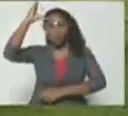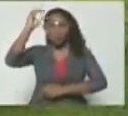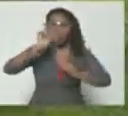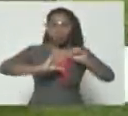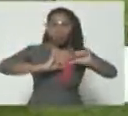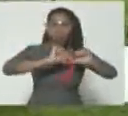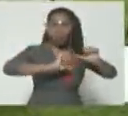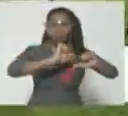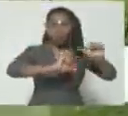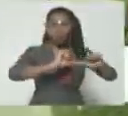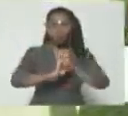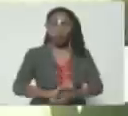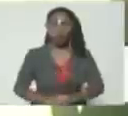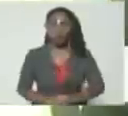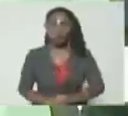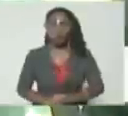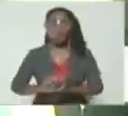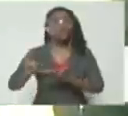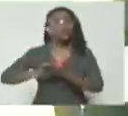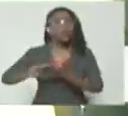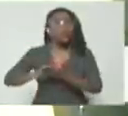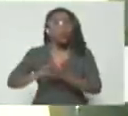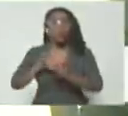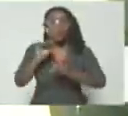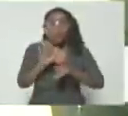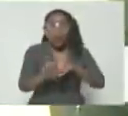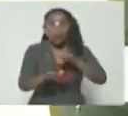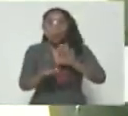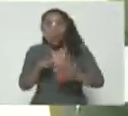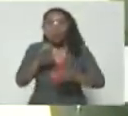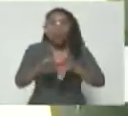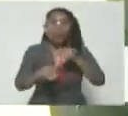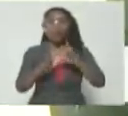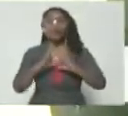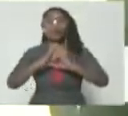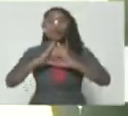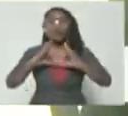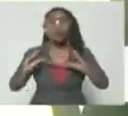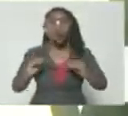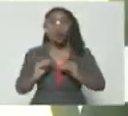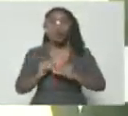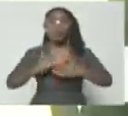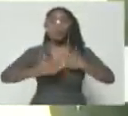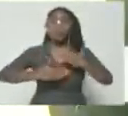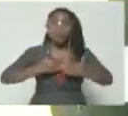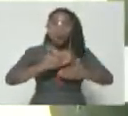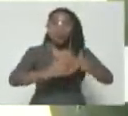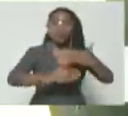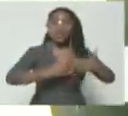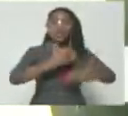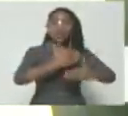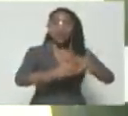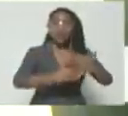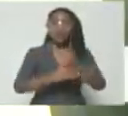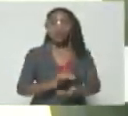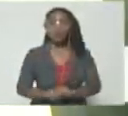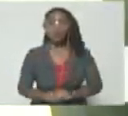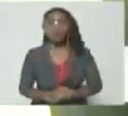productiva, resolviendo paso a paso todo el proceso de